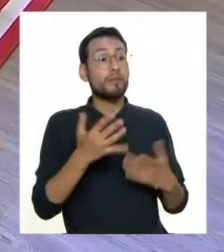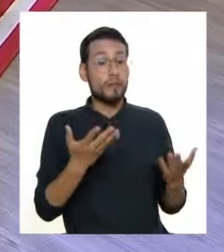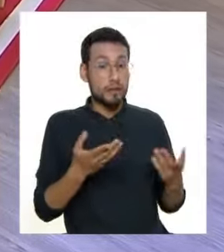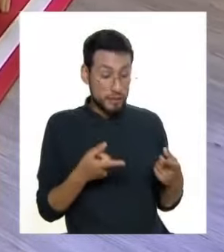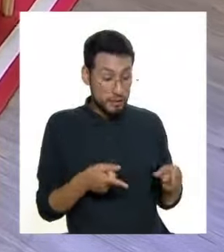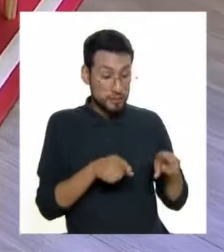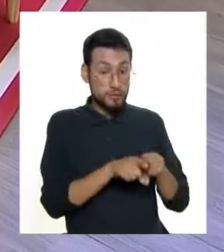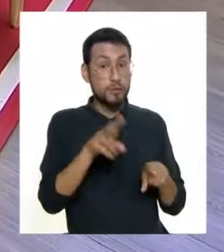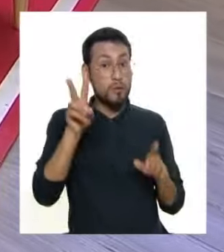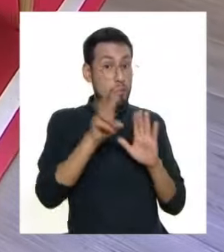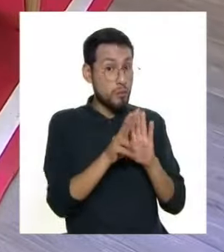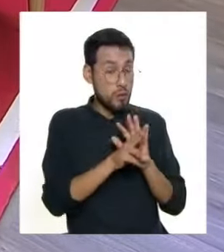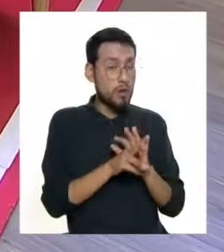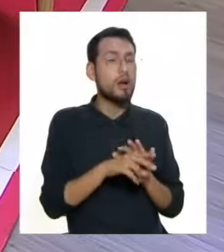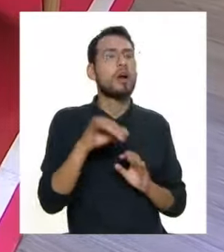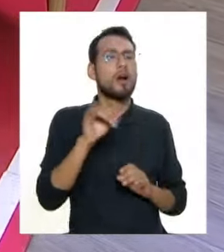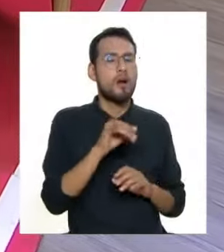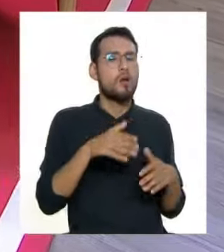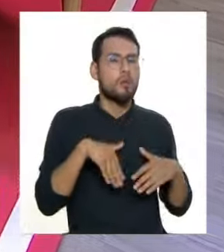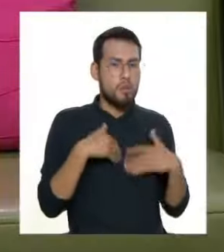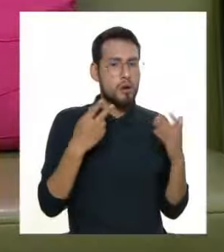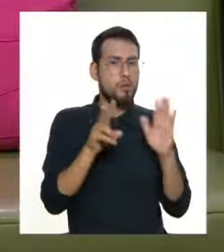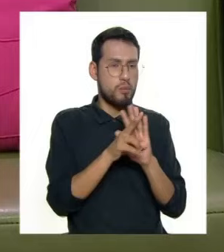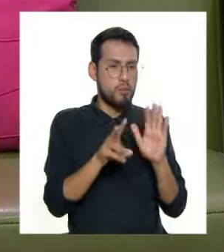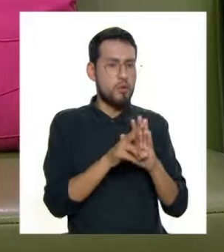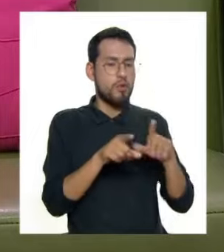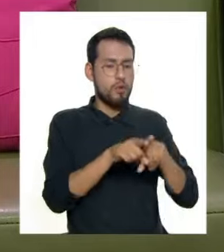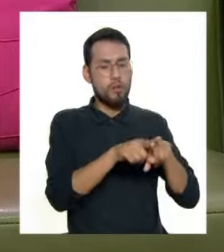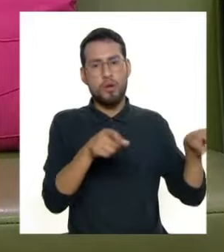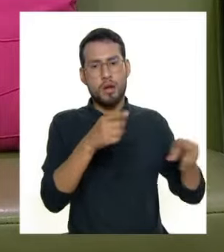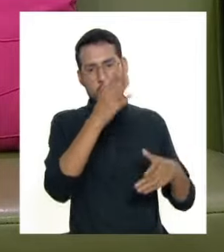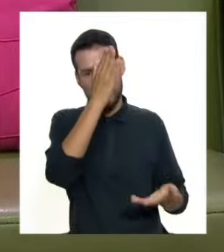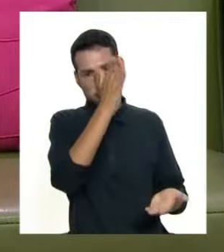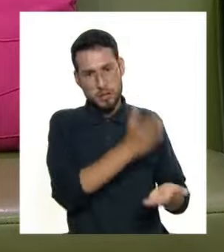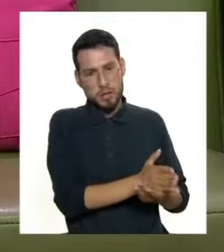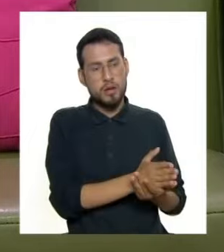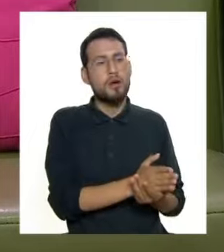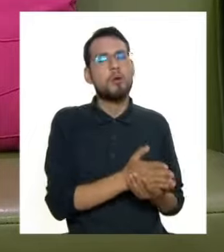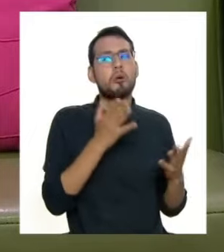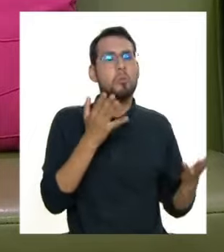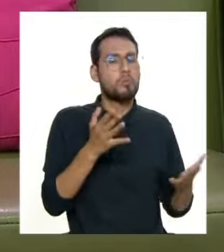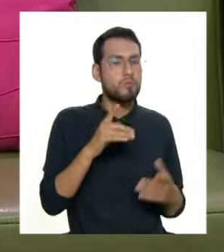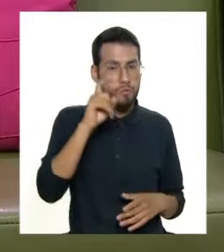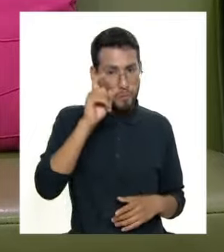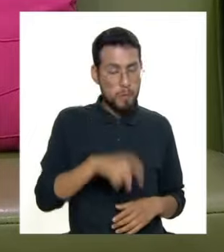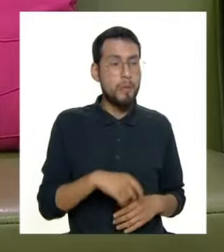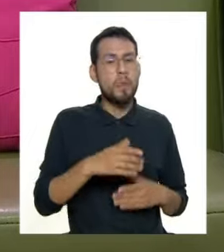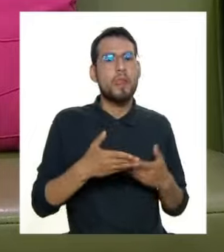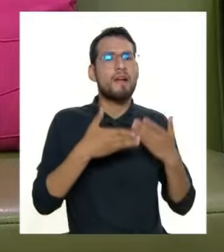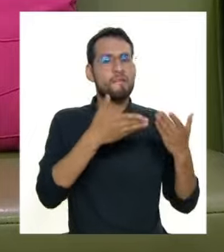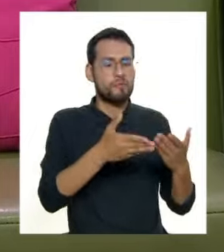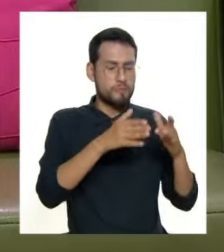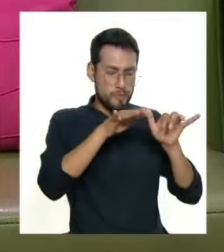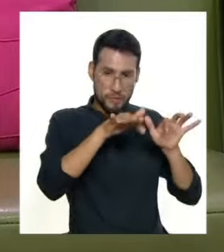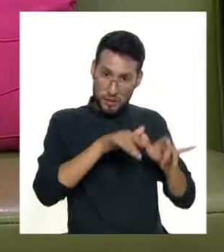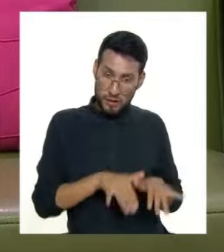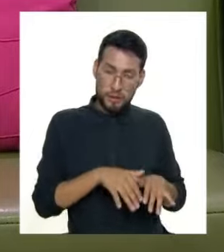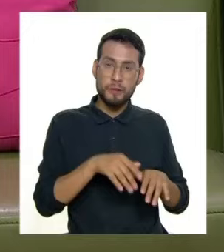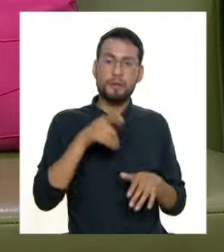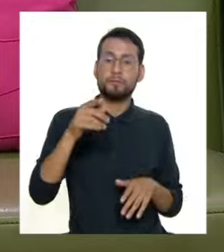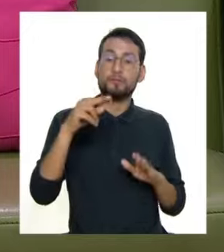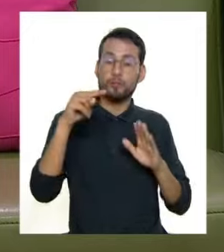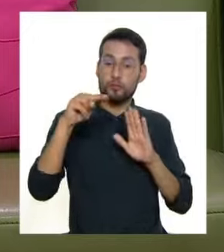inició voluntariamente, ya. también lo pueden hacer voluntariamente el cese, uh-huh. para lo cual tendrán que otorgar una escritura pública